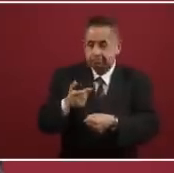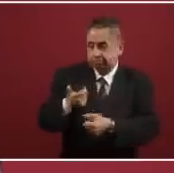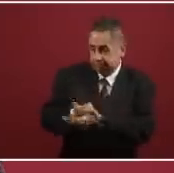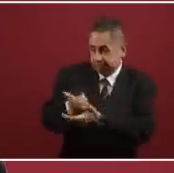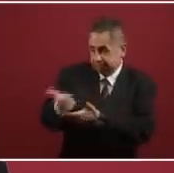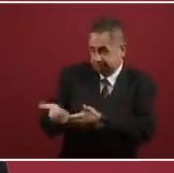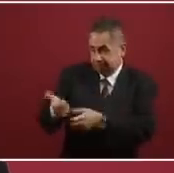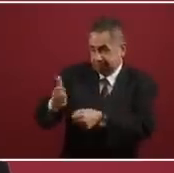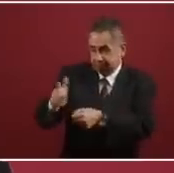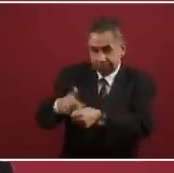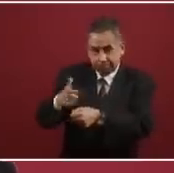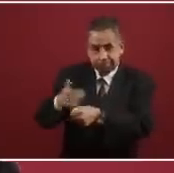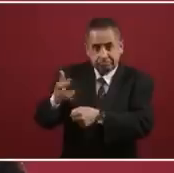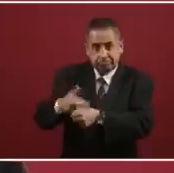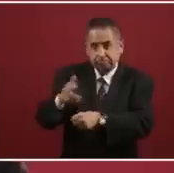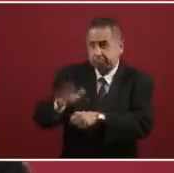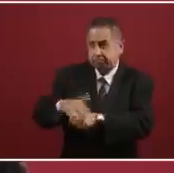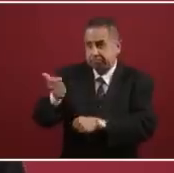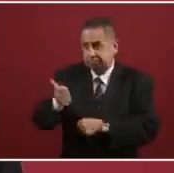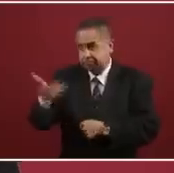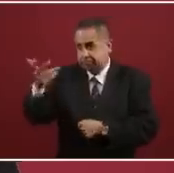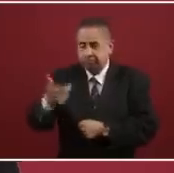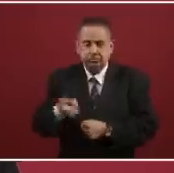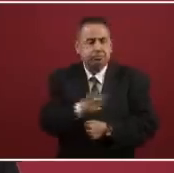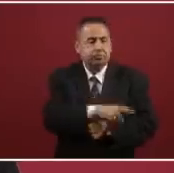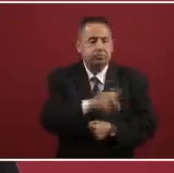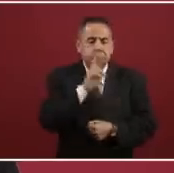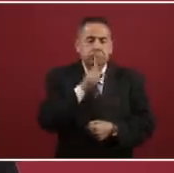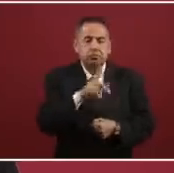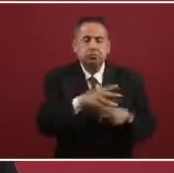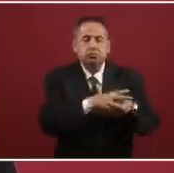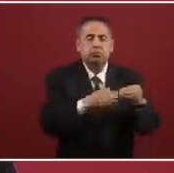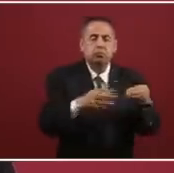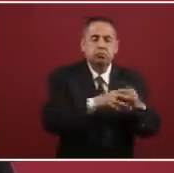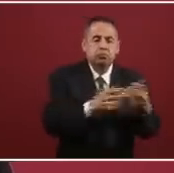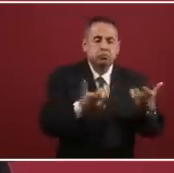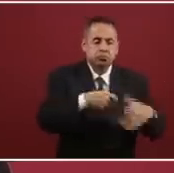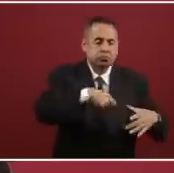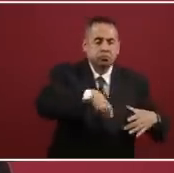a las frutas, a las bebidas regionales.